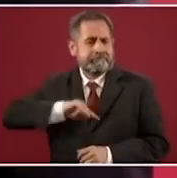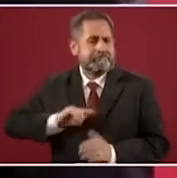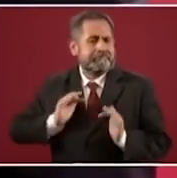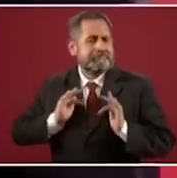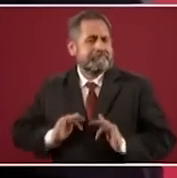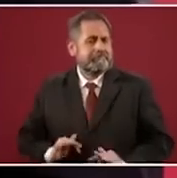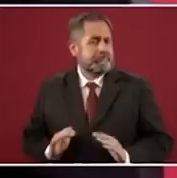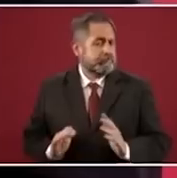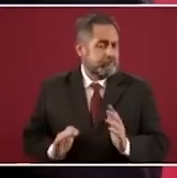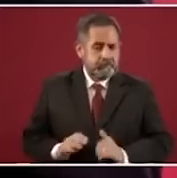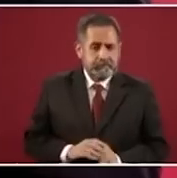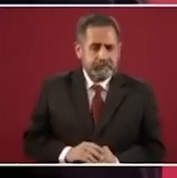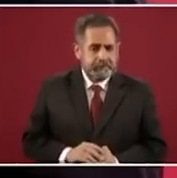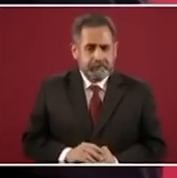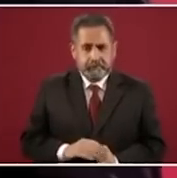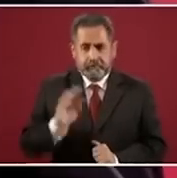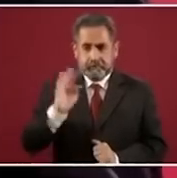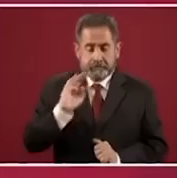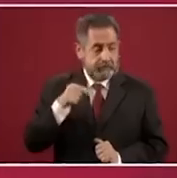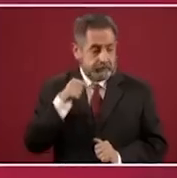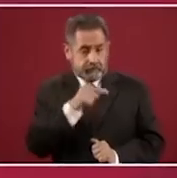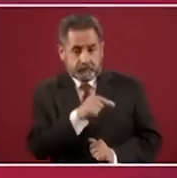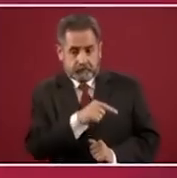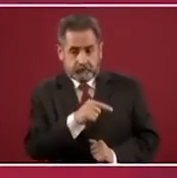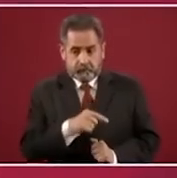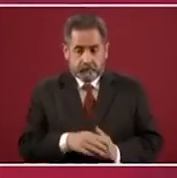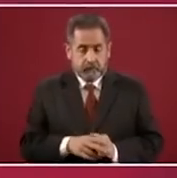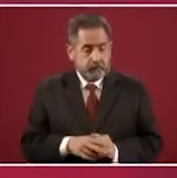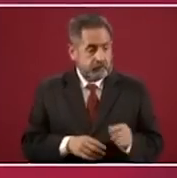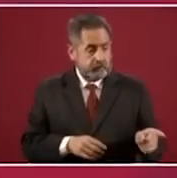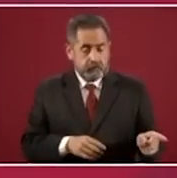y si pidieron que yo